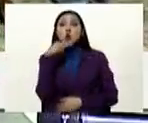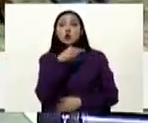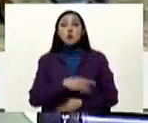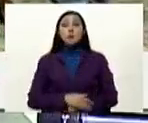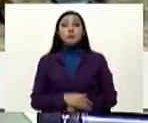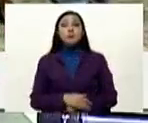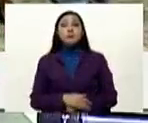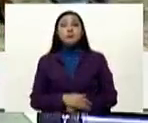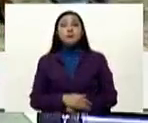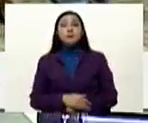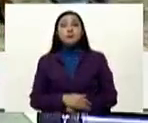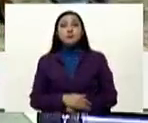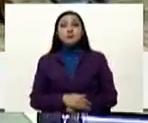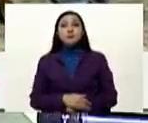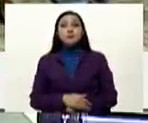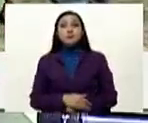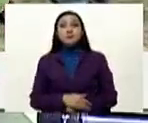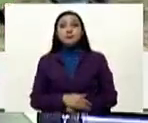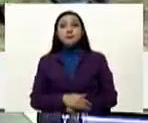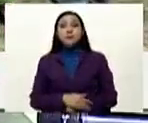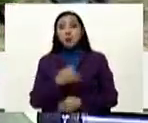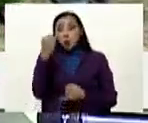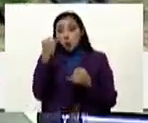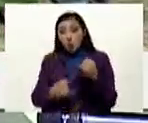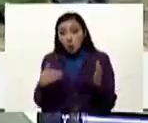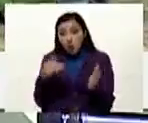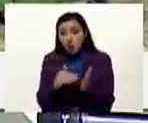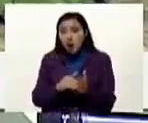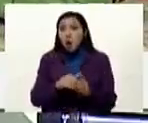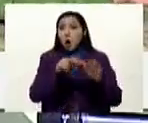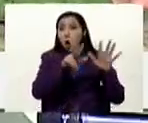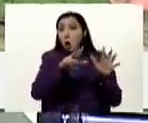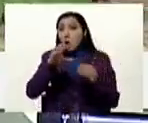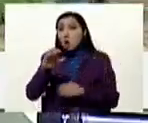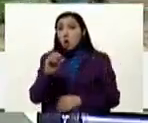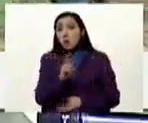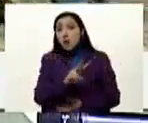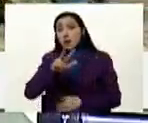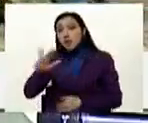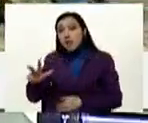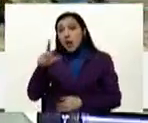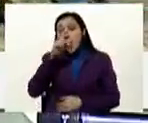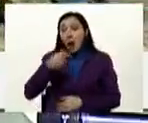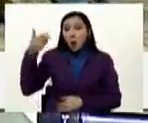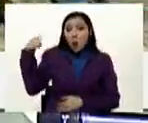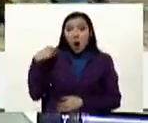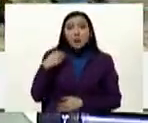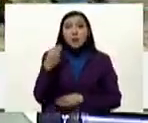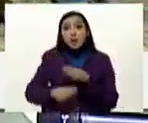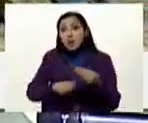sucede sucedió la última vez hace 823 años.